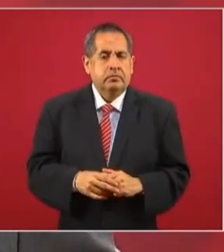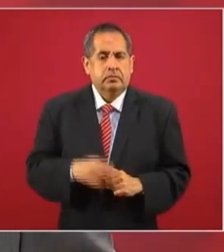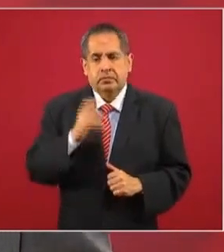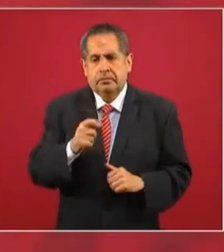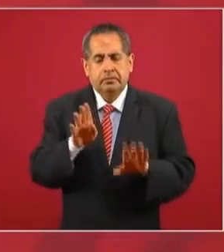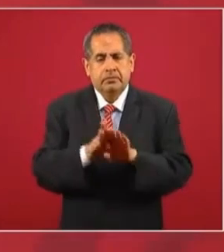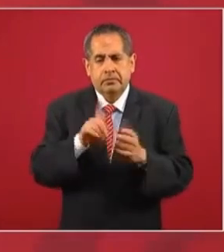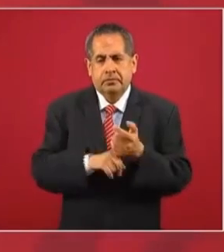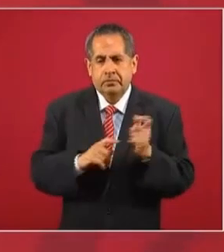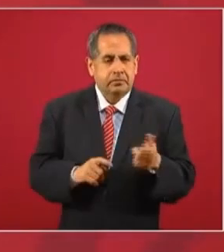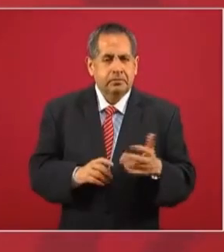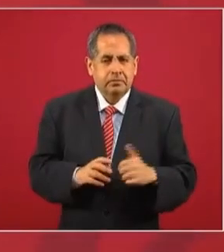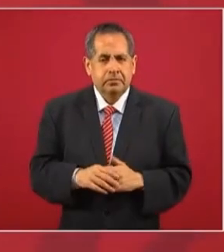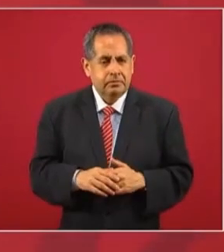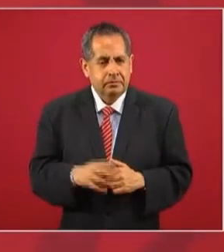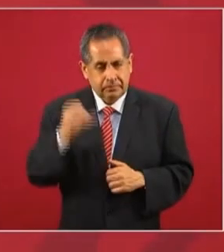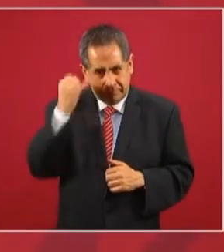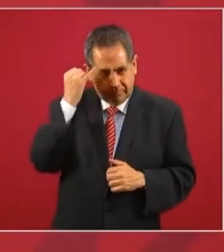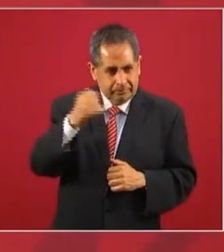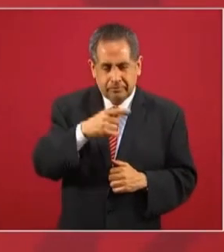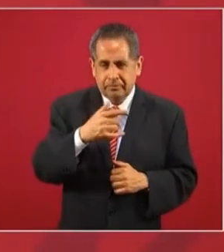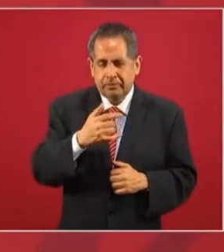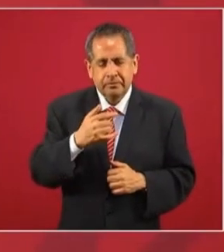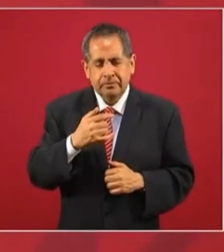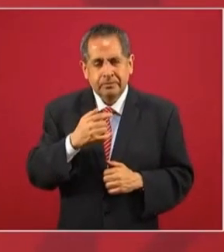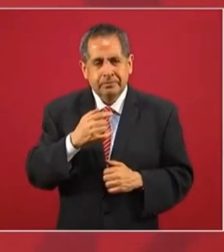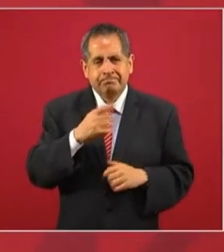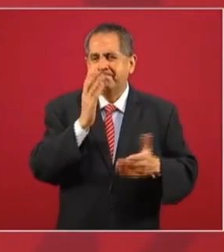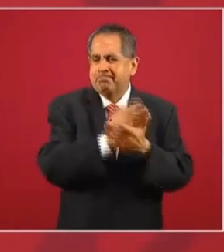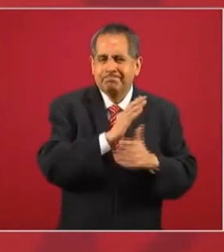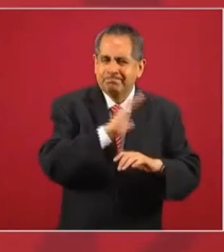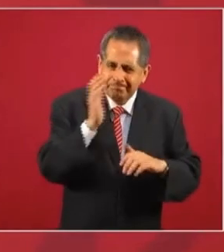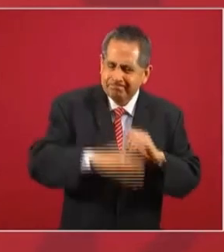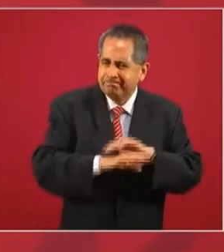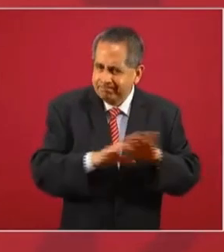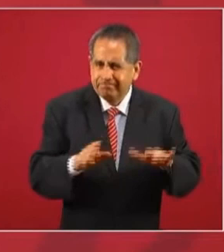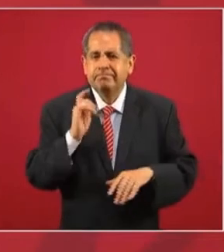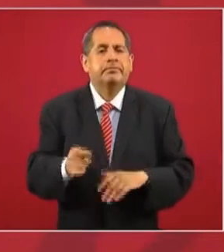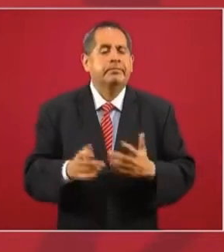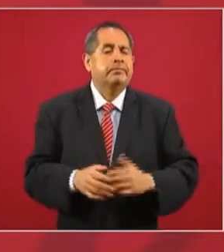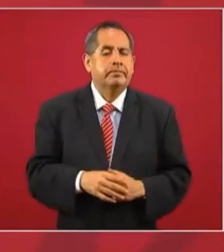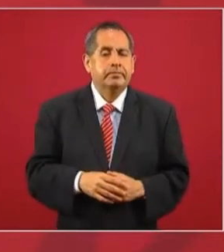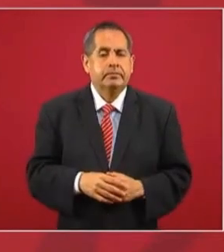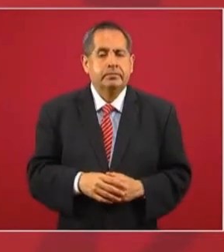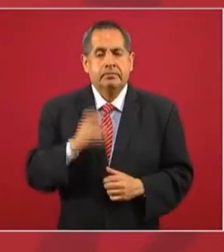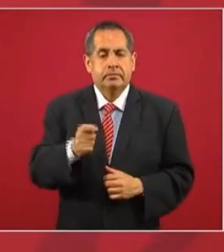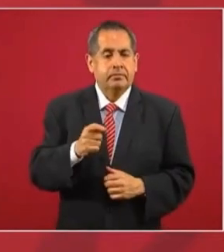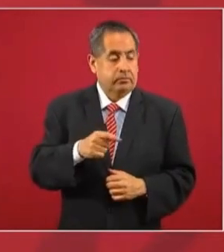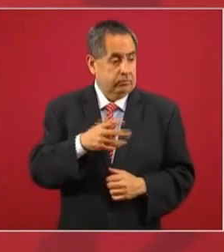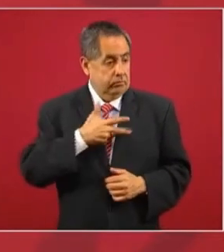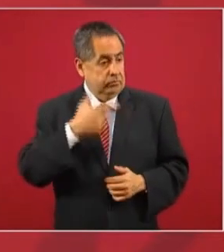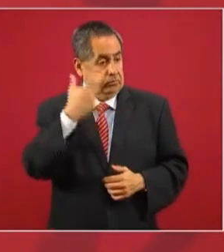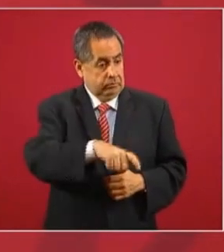la idea errónea de que solo vale el que